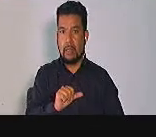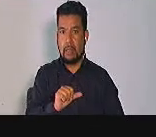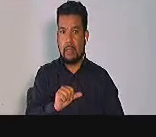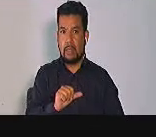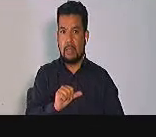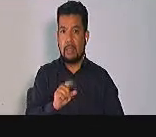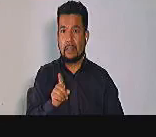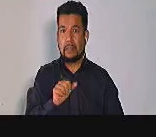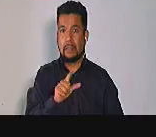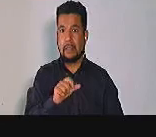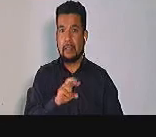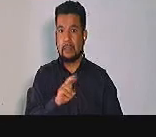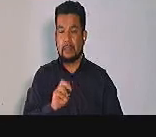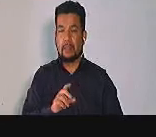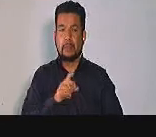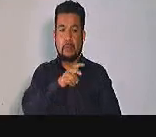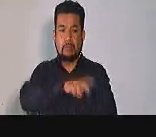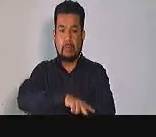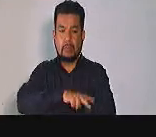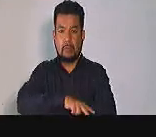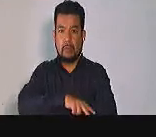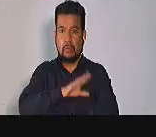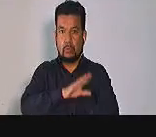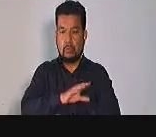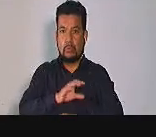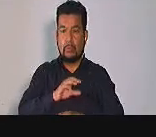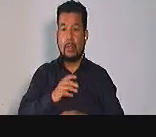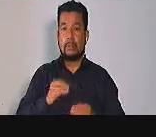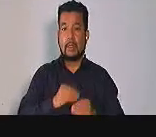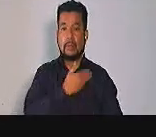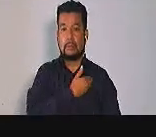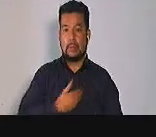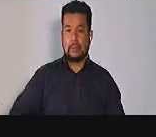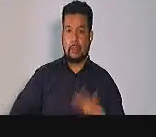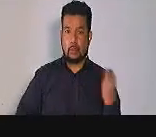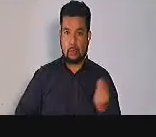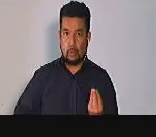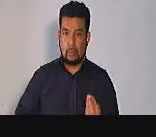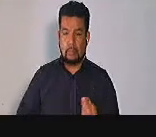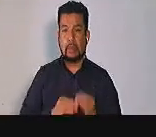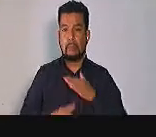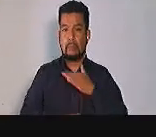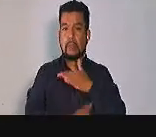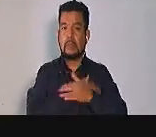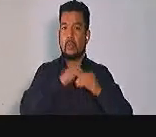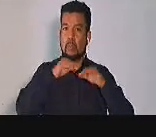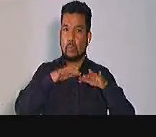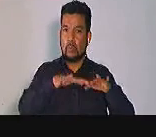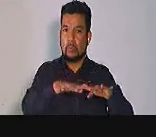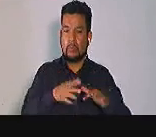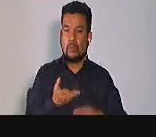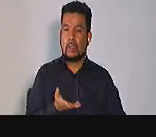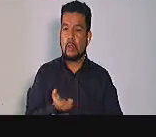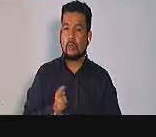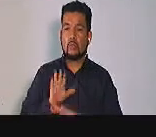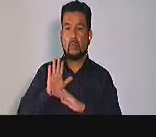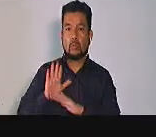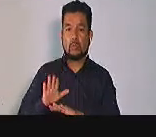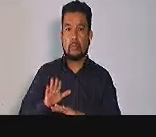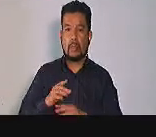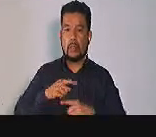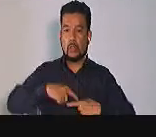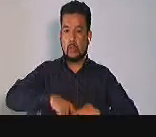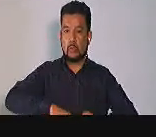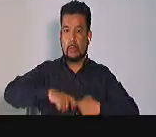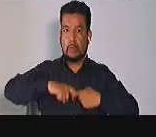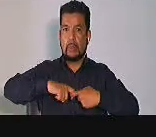Salazar en condición de personera del municipio de Ibagué y al presidente del consejo y el Ministerio Público de la solicitud de